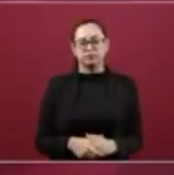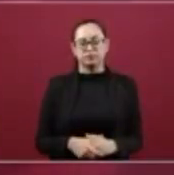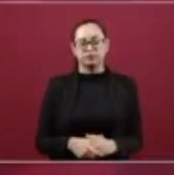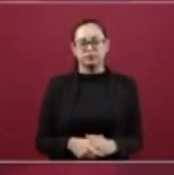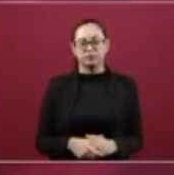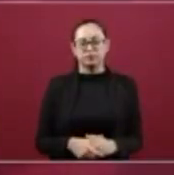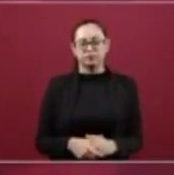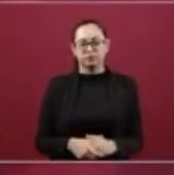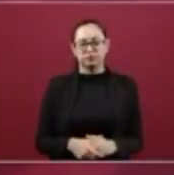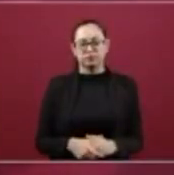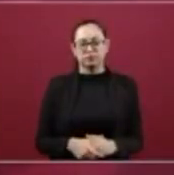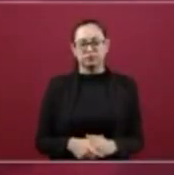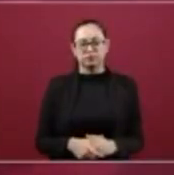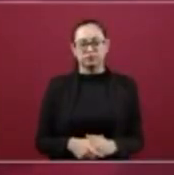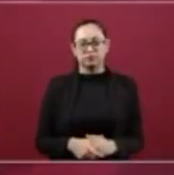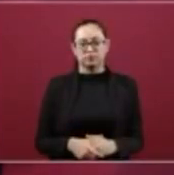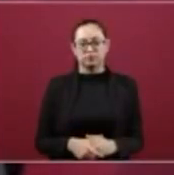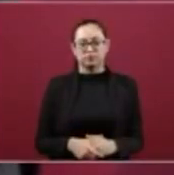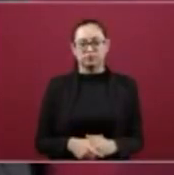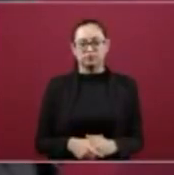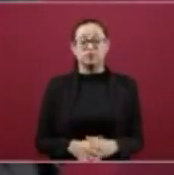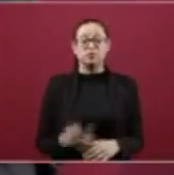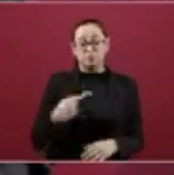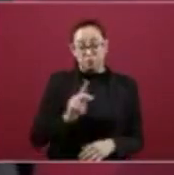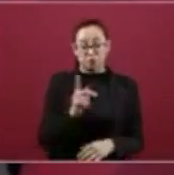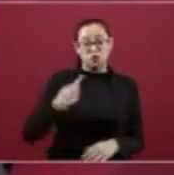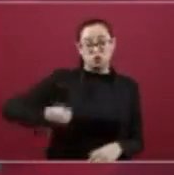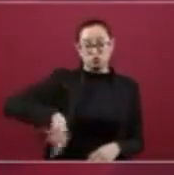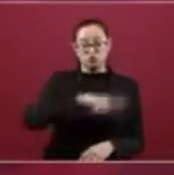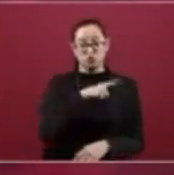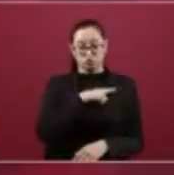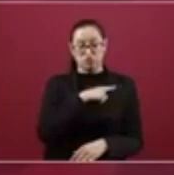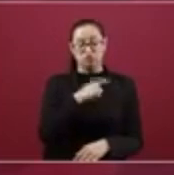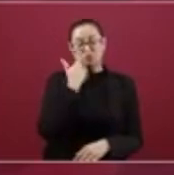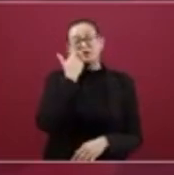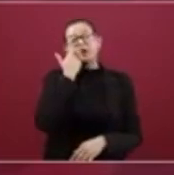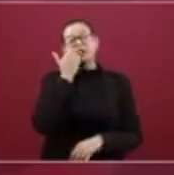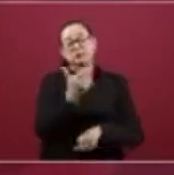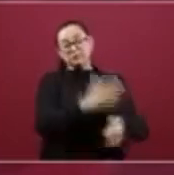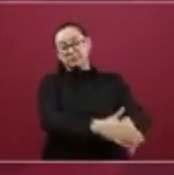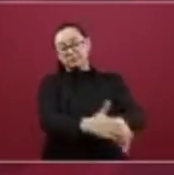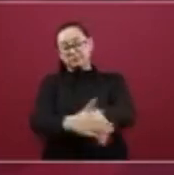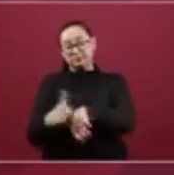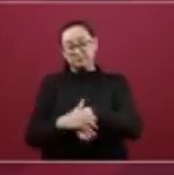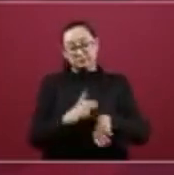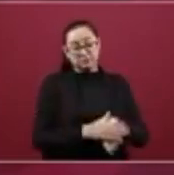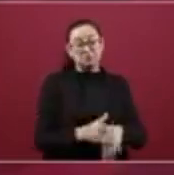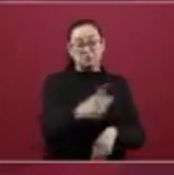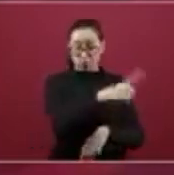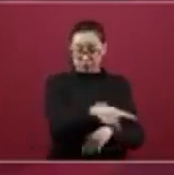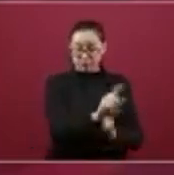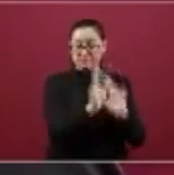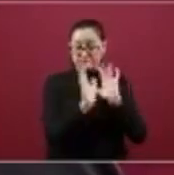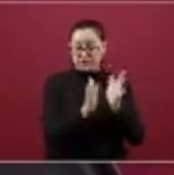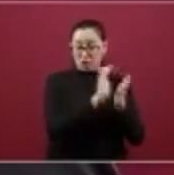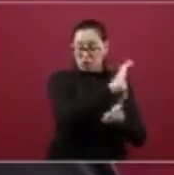exhortar a quienes recibieron estos contratos para que inviertan,